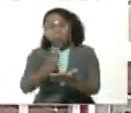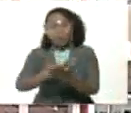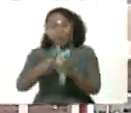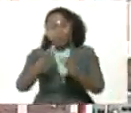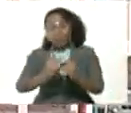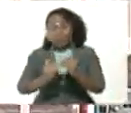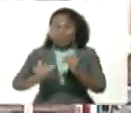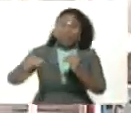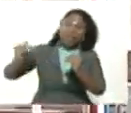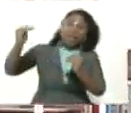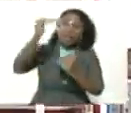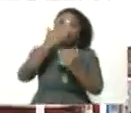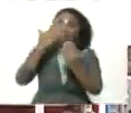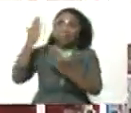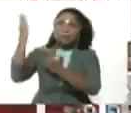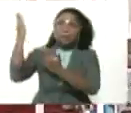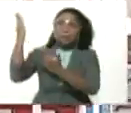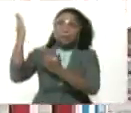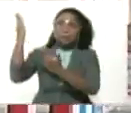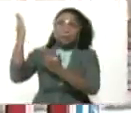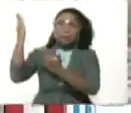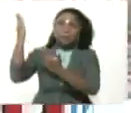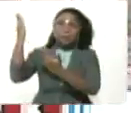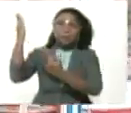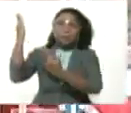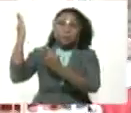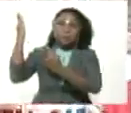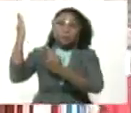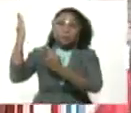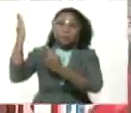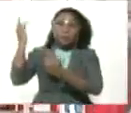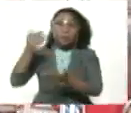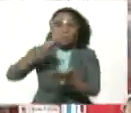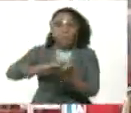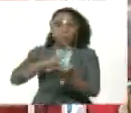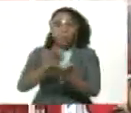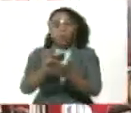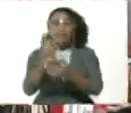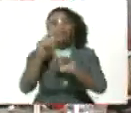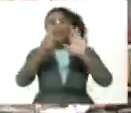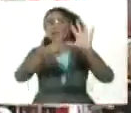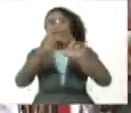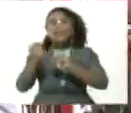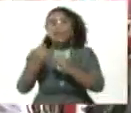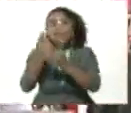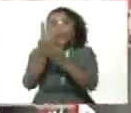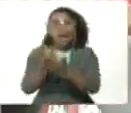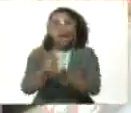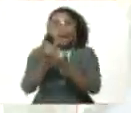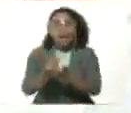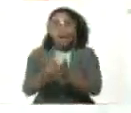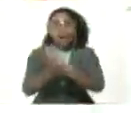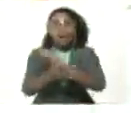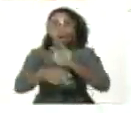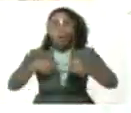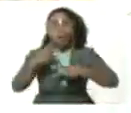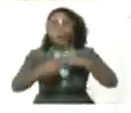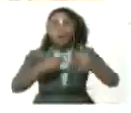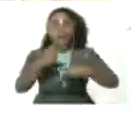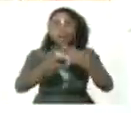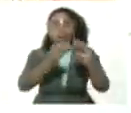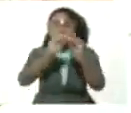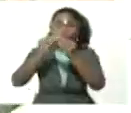gigante, mire. Aquí ya tenemos un tostado de 60 kilos. ¿Cómo está todo? Y estamos en el proceso de